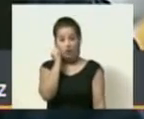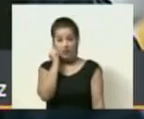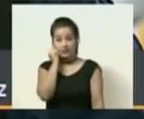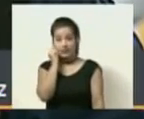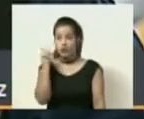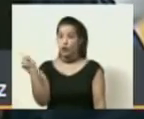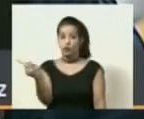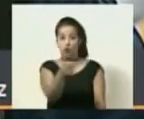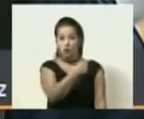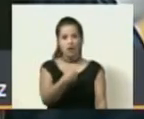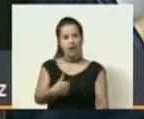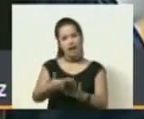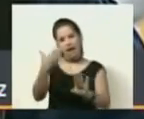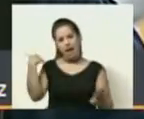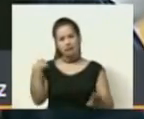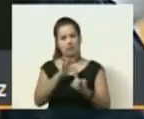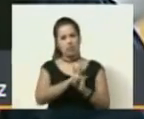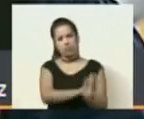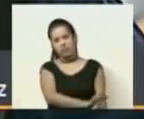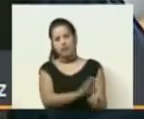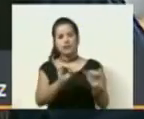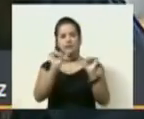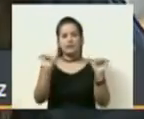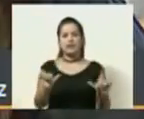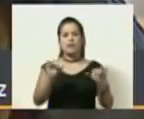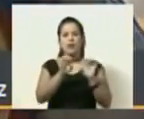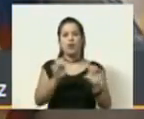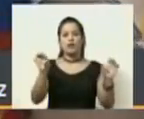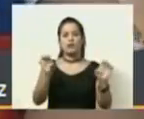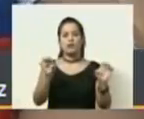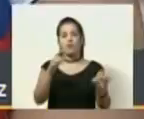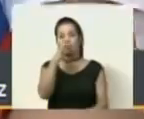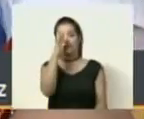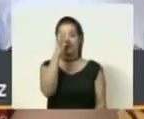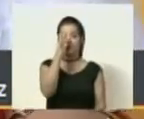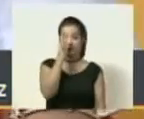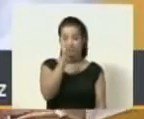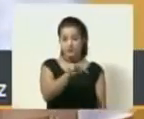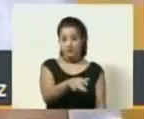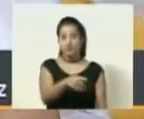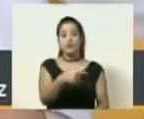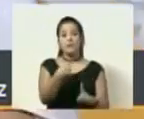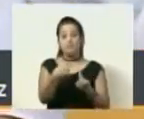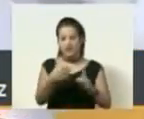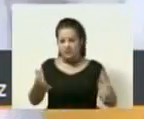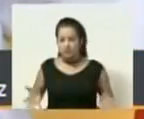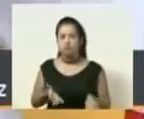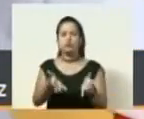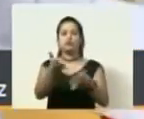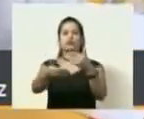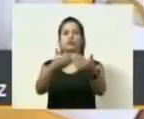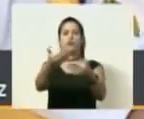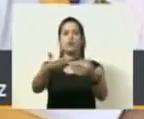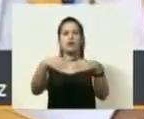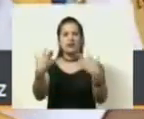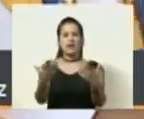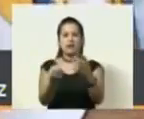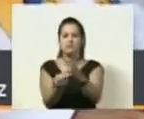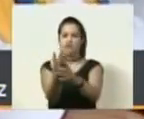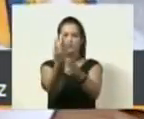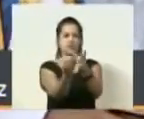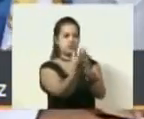sido excluidos del sistema educativo burgués y tradicional. Impulsó la emergencia de nuevos